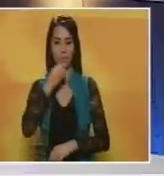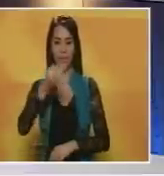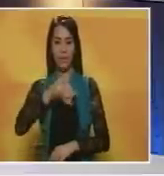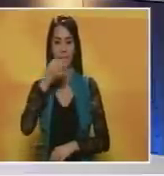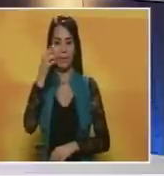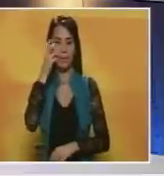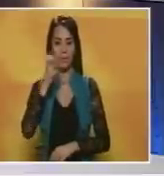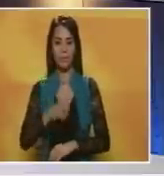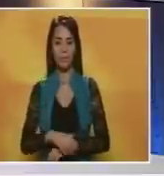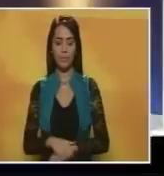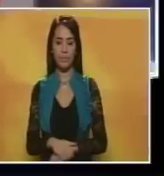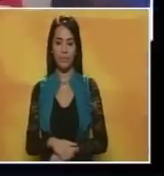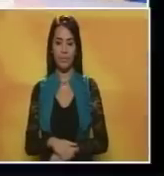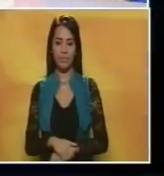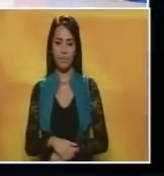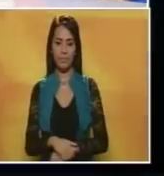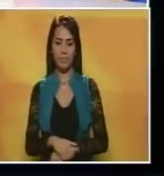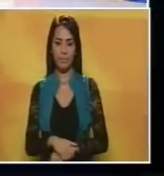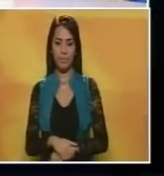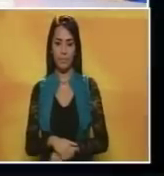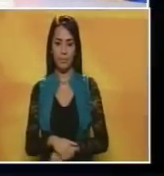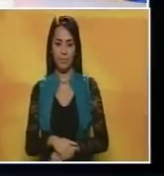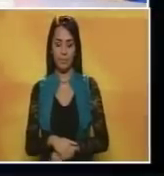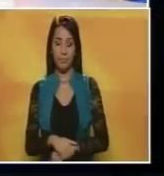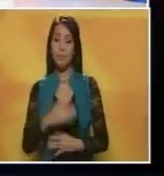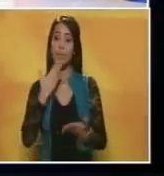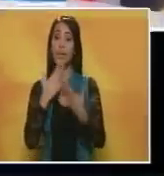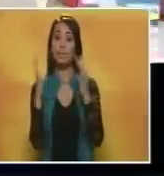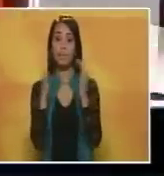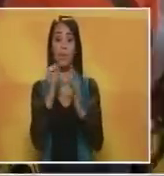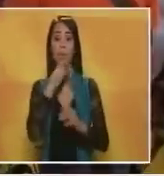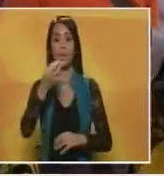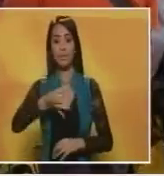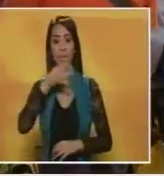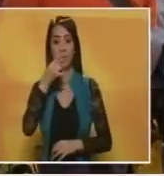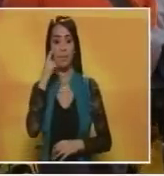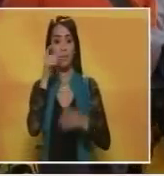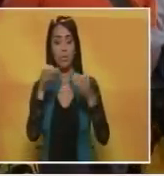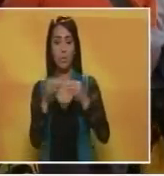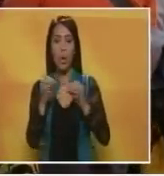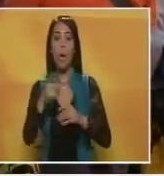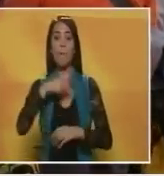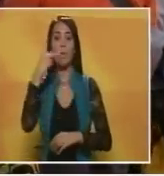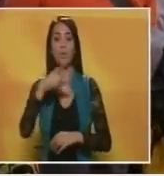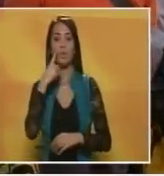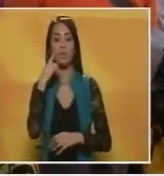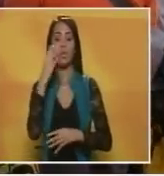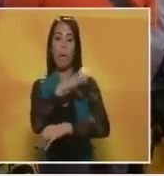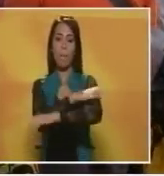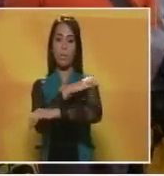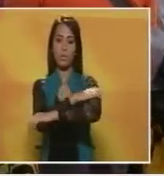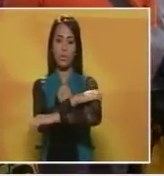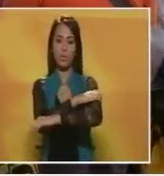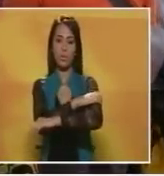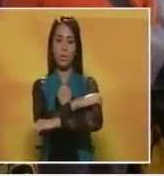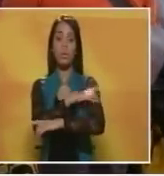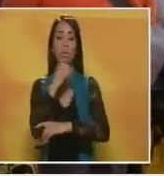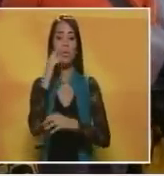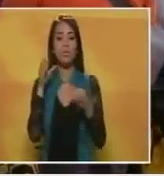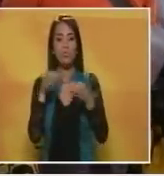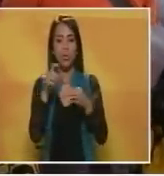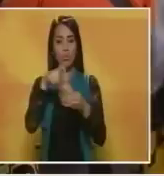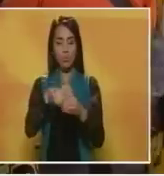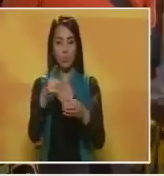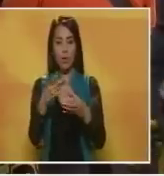buenas tardes manuel te escuchamos si así es gracias buenas tardes dirigentes políticos de oposición militantes de